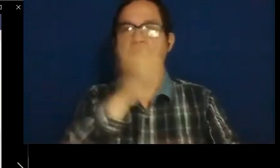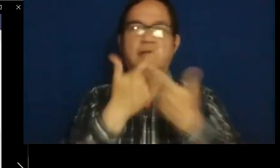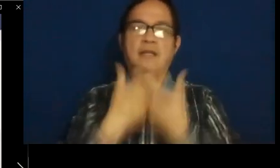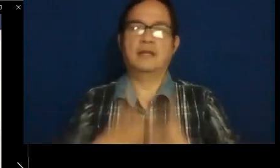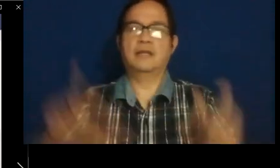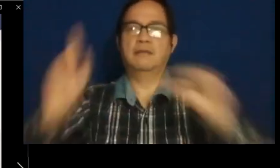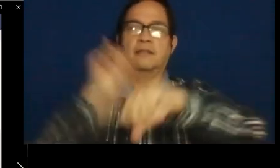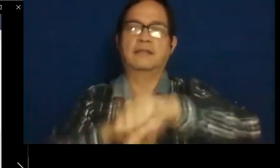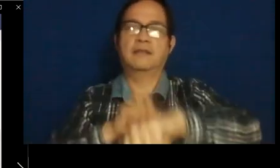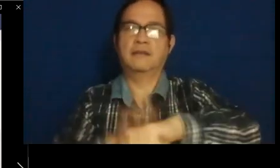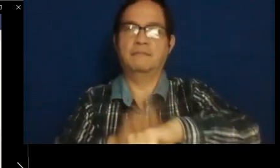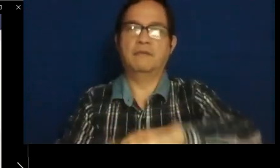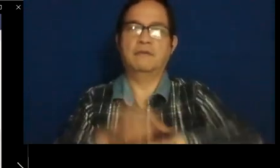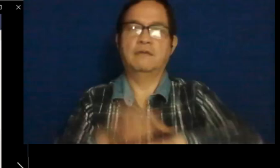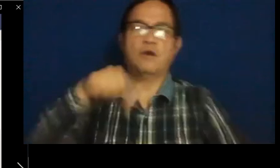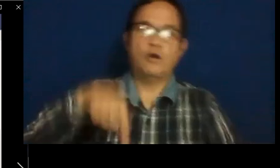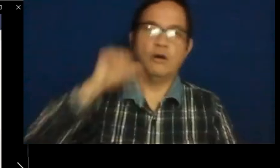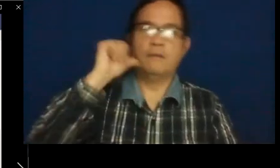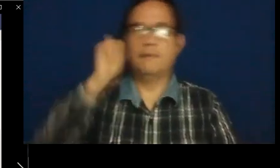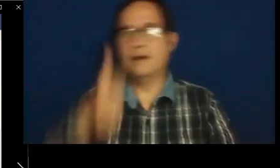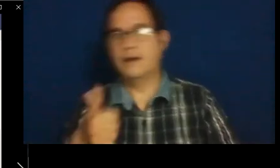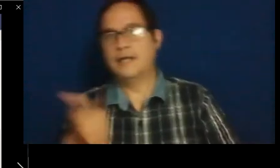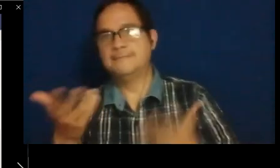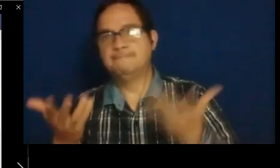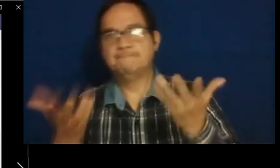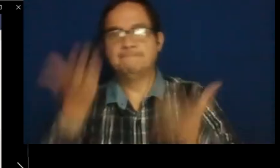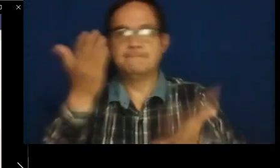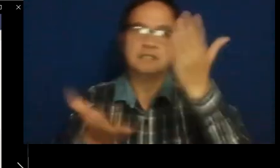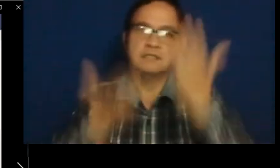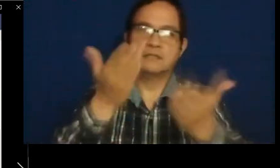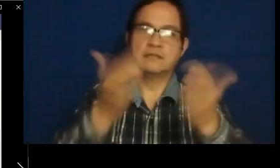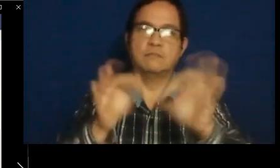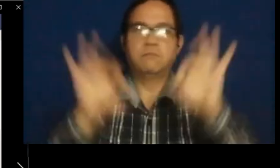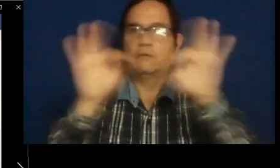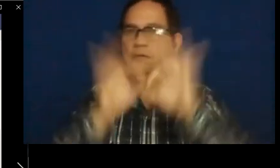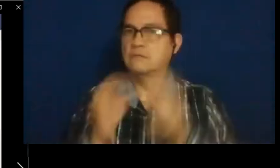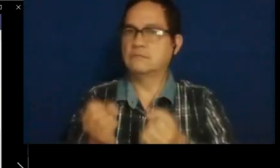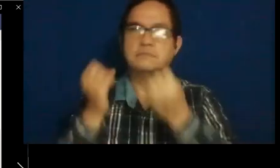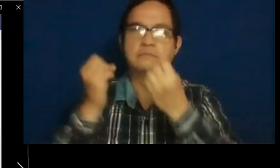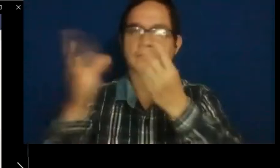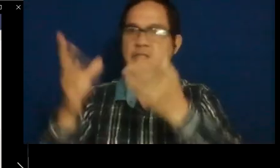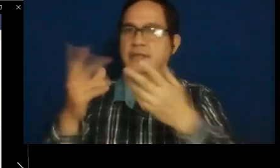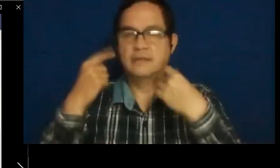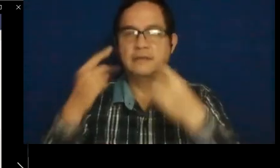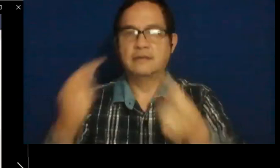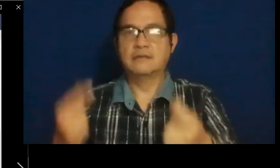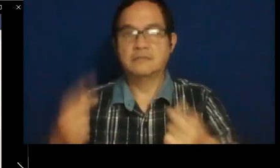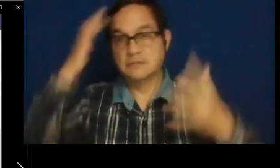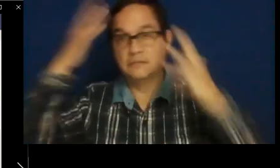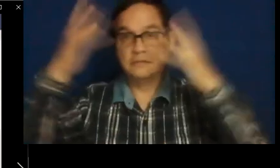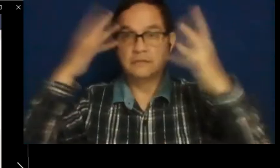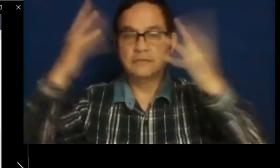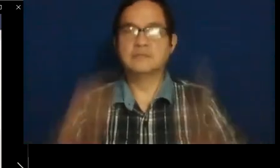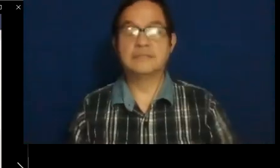el tiempo, si lo van a hacer ahorita más tarde o mañana, lo importante es entregar lo antes posible, con eso yo no me acumulo de tiempo, ¿vale? Es